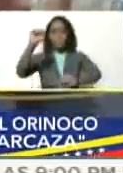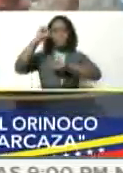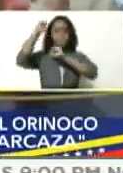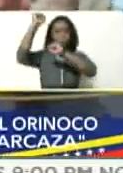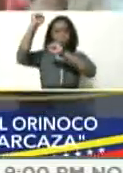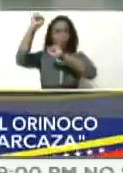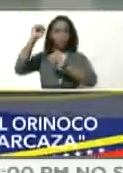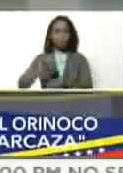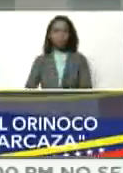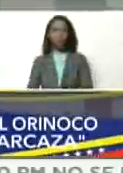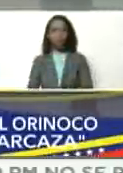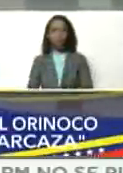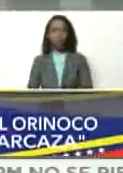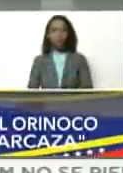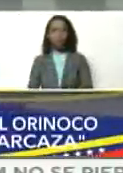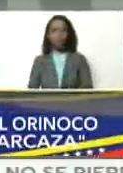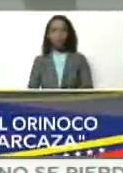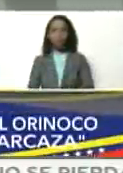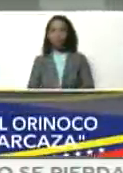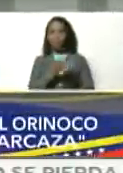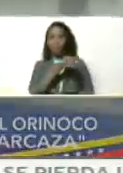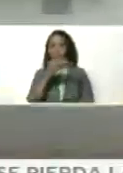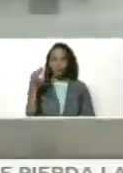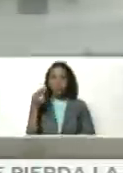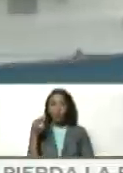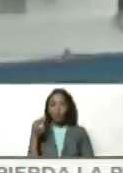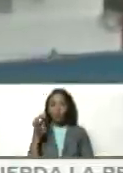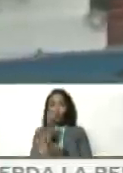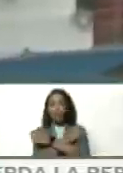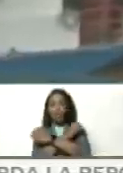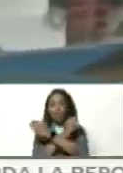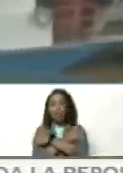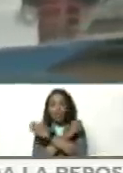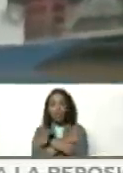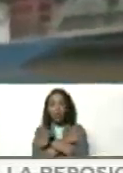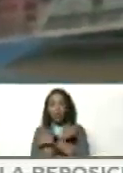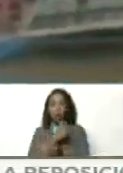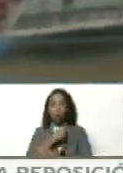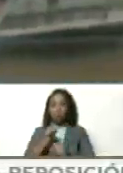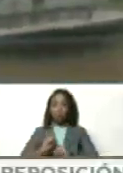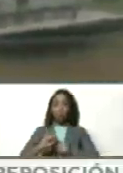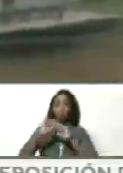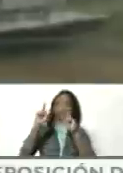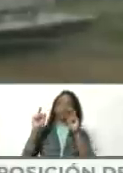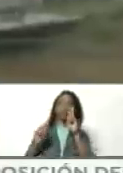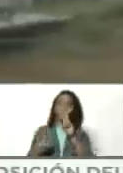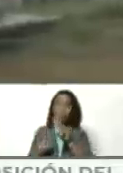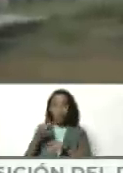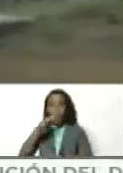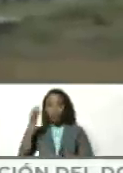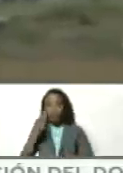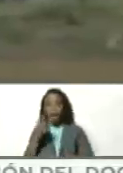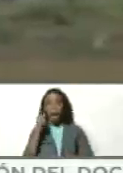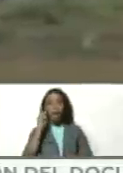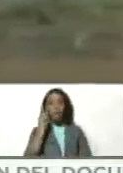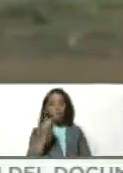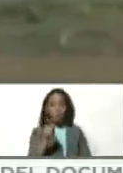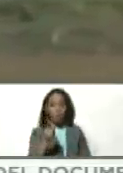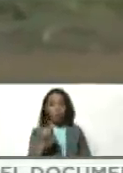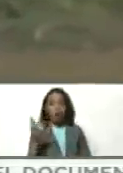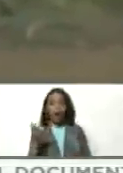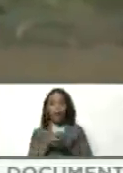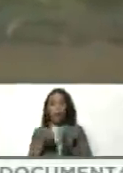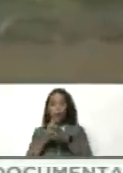¡Venceremos! Excelente, Lizeth. Te felicito, Lizeth. Te admiro, Lizeth. De verdad, a ti, a tu equipo